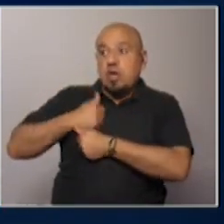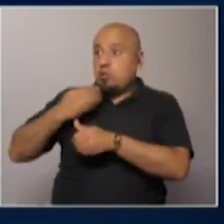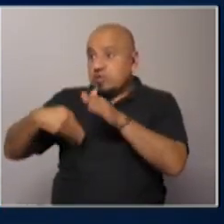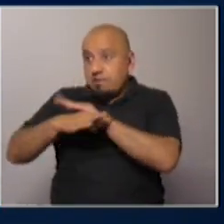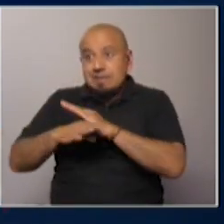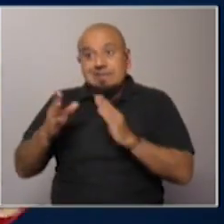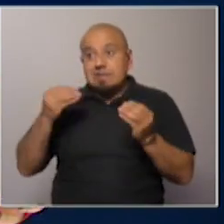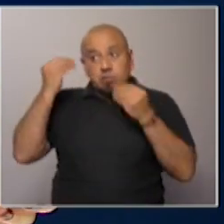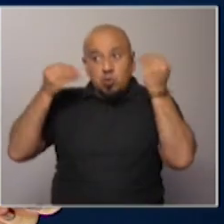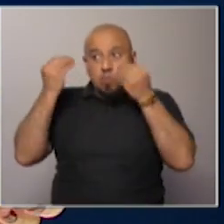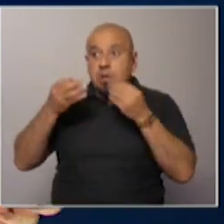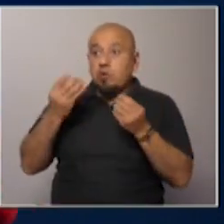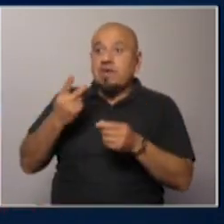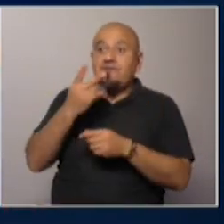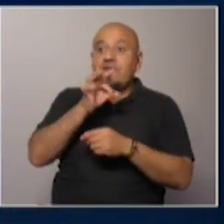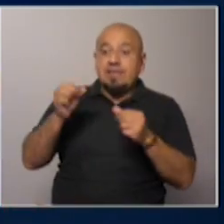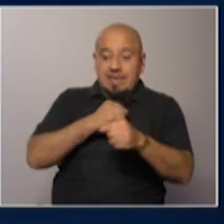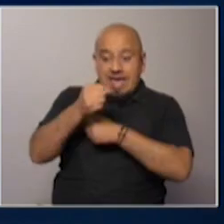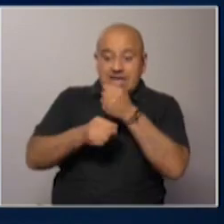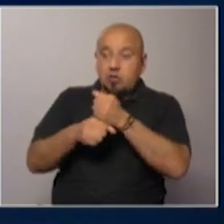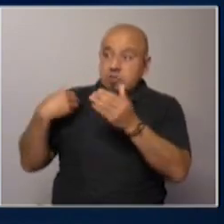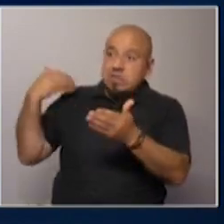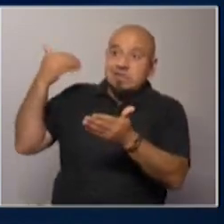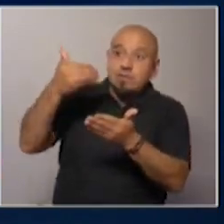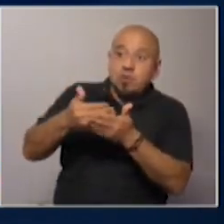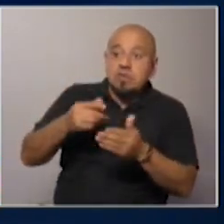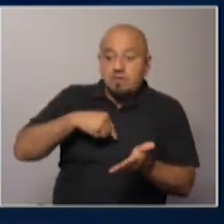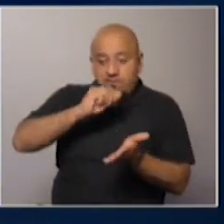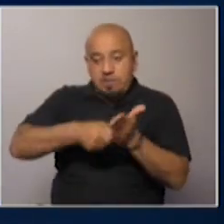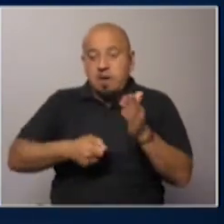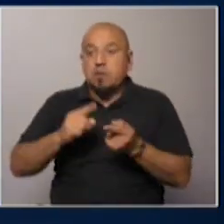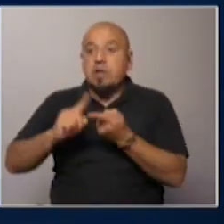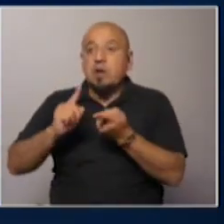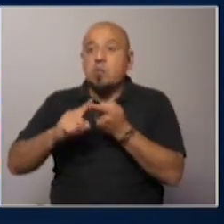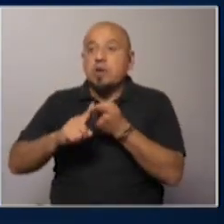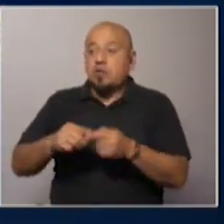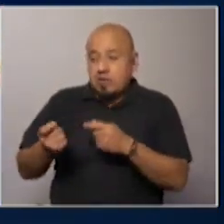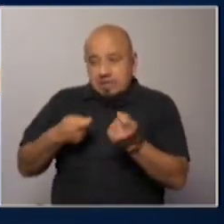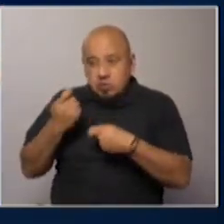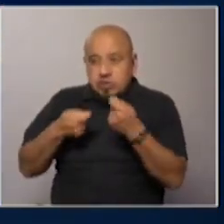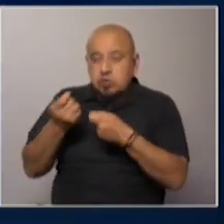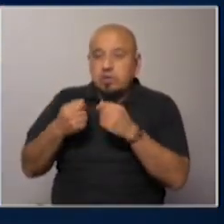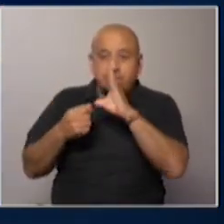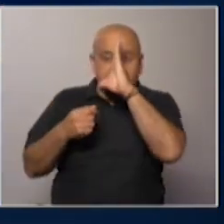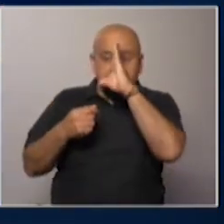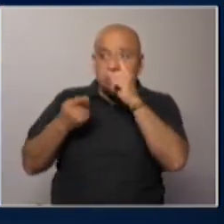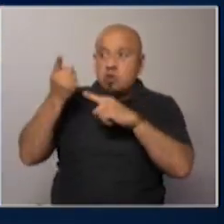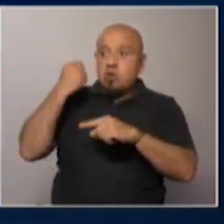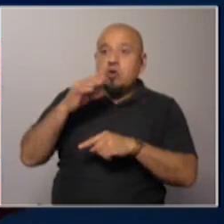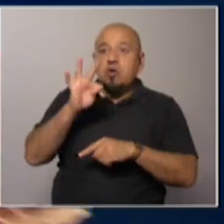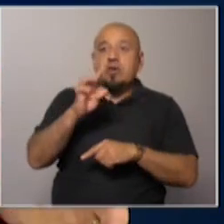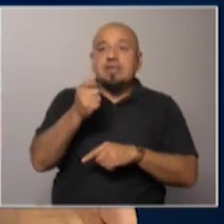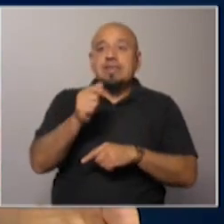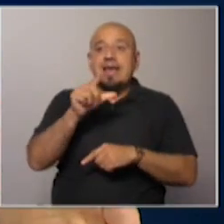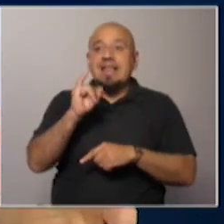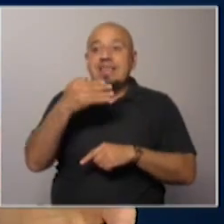fíjate que 20 años después 19 en realidad tuvieron que firmar acuerdos y negociaciones en el febrero pasado con los talibán con los